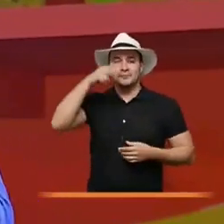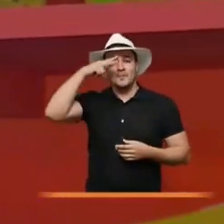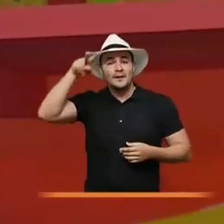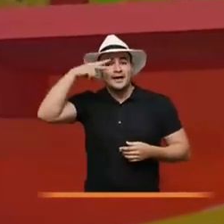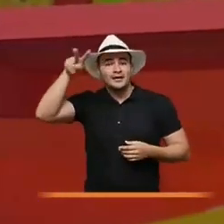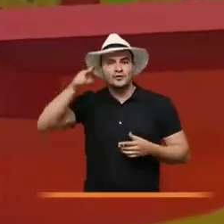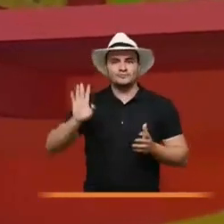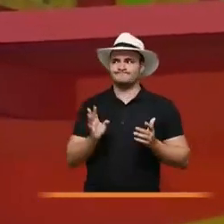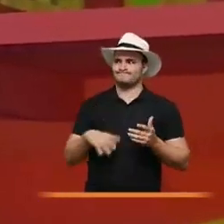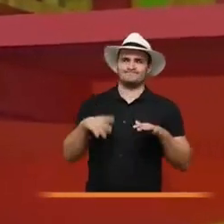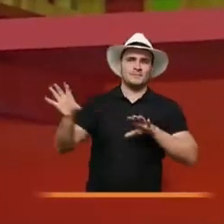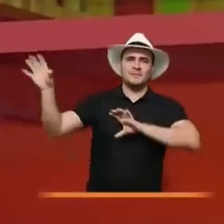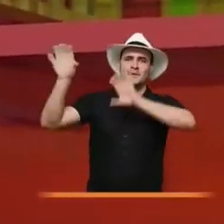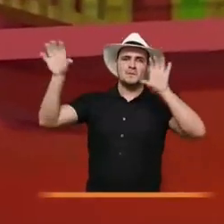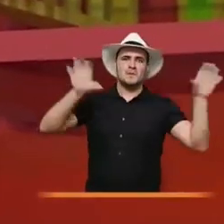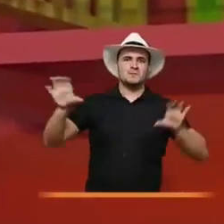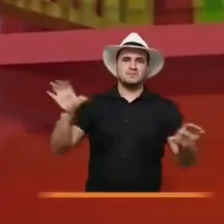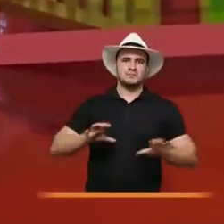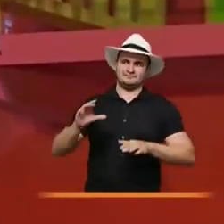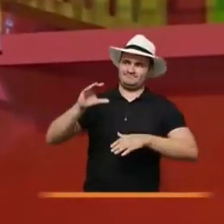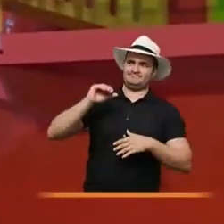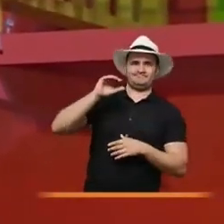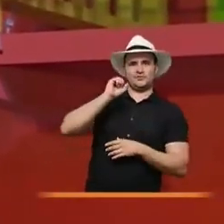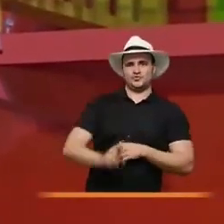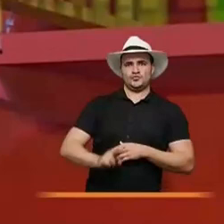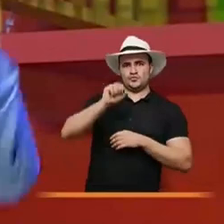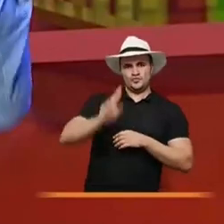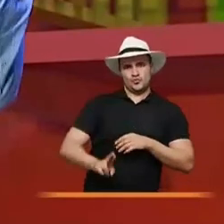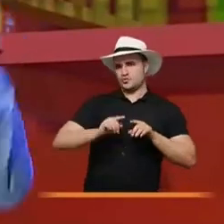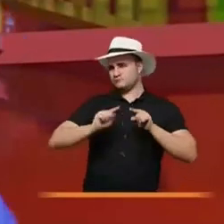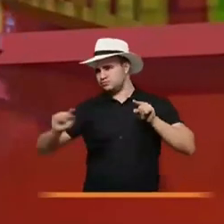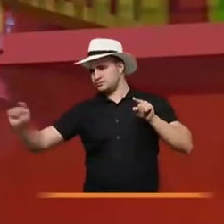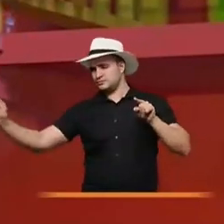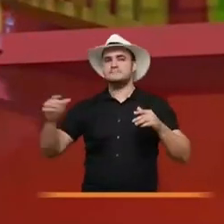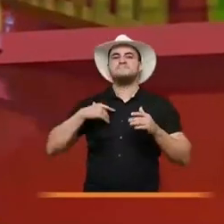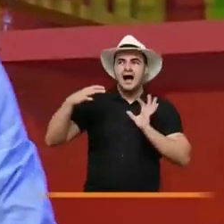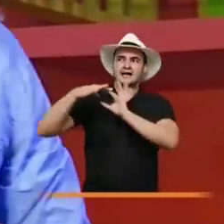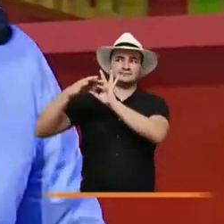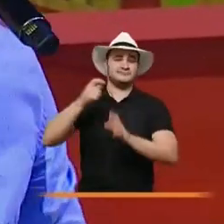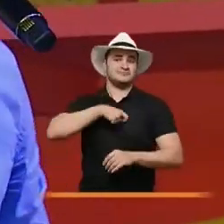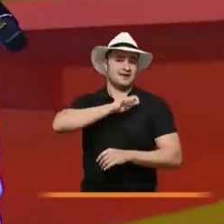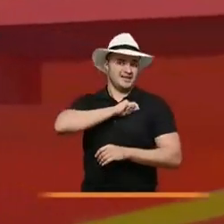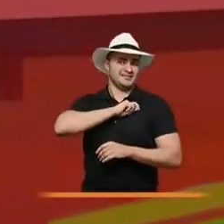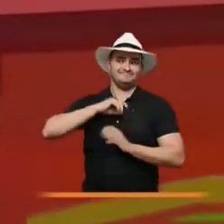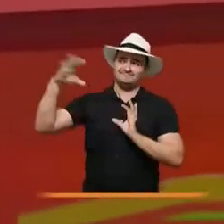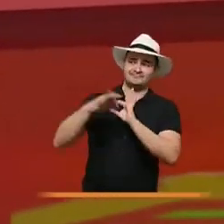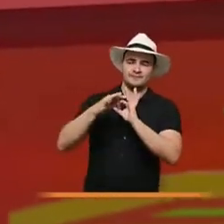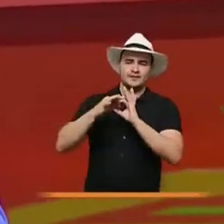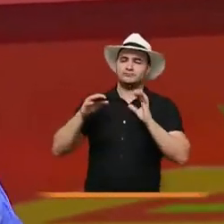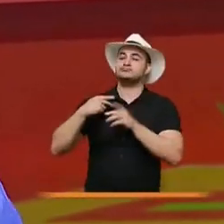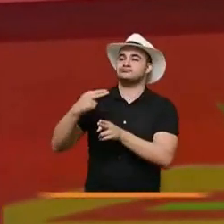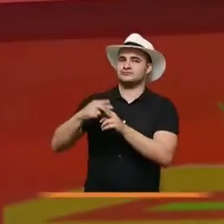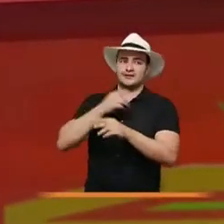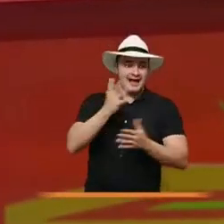y absolutamente todos los países del cono sur incluyendo a españa de europa tenemos entonces